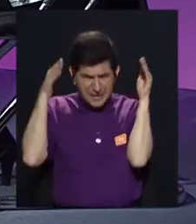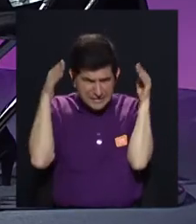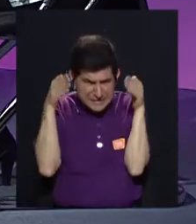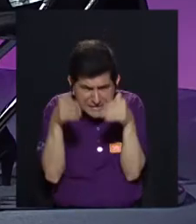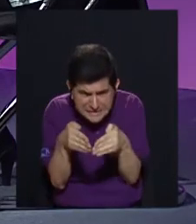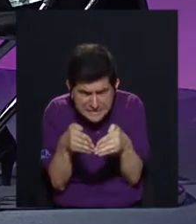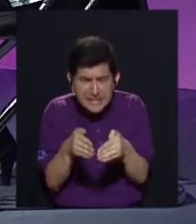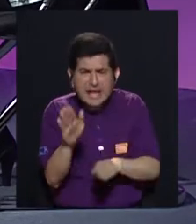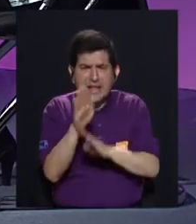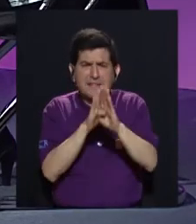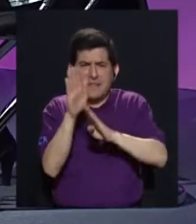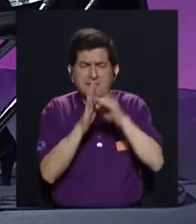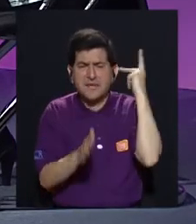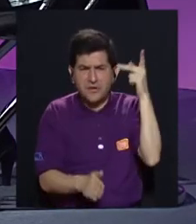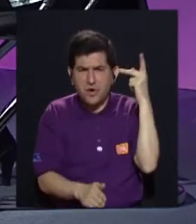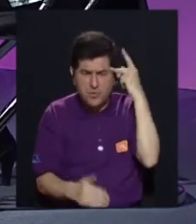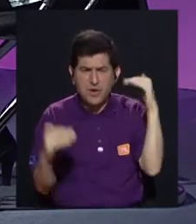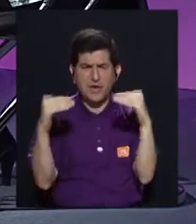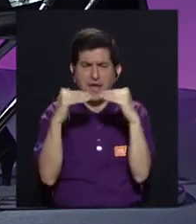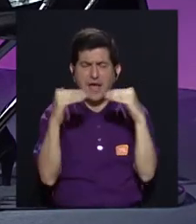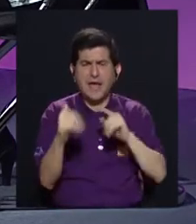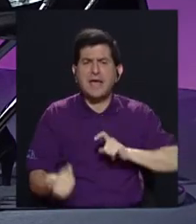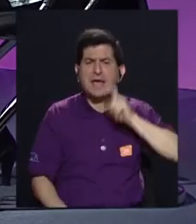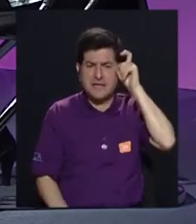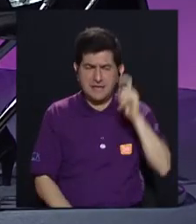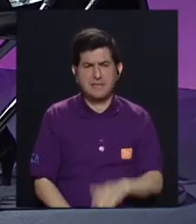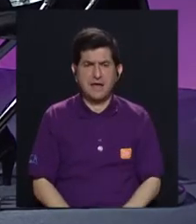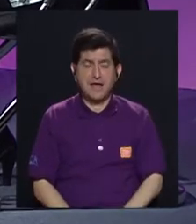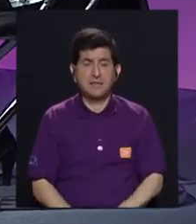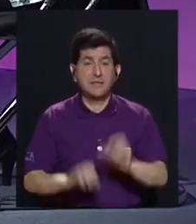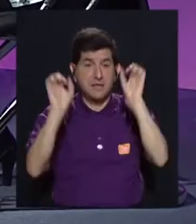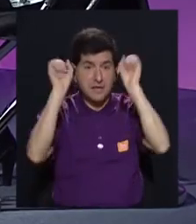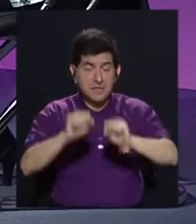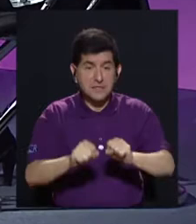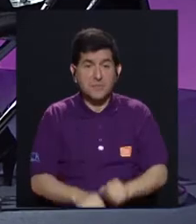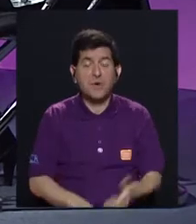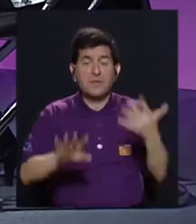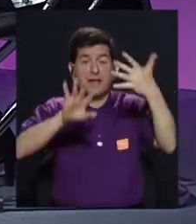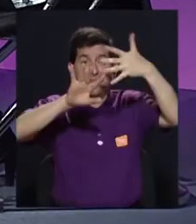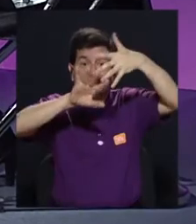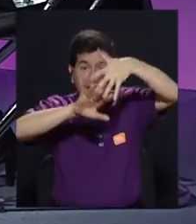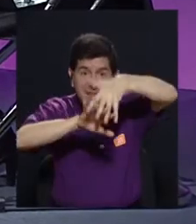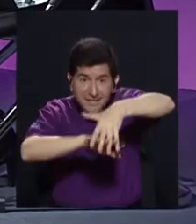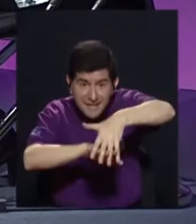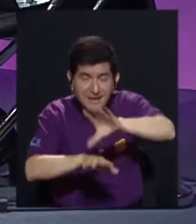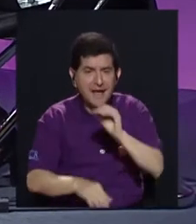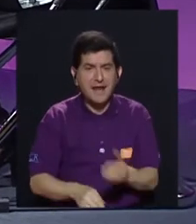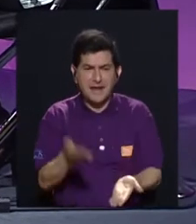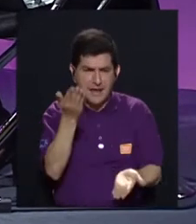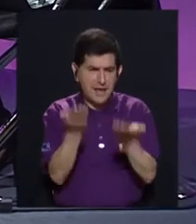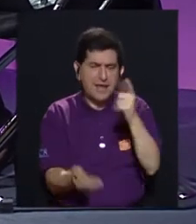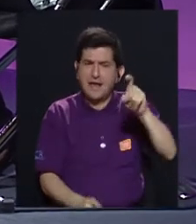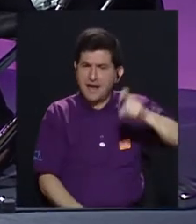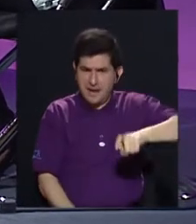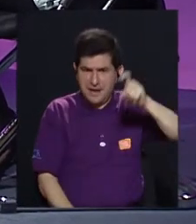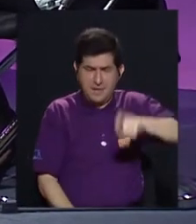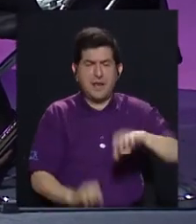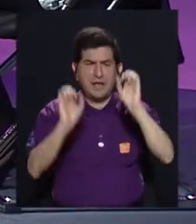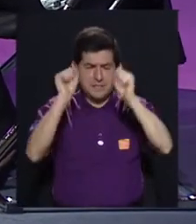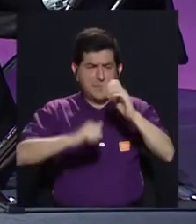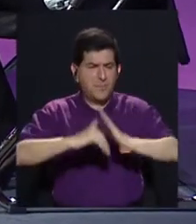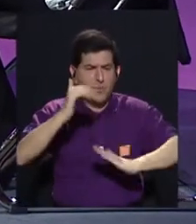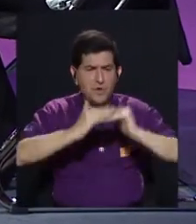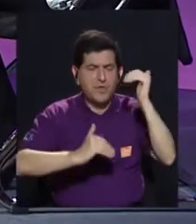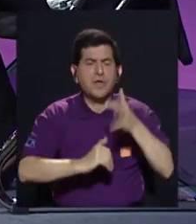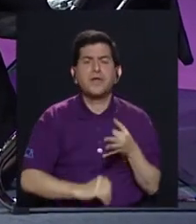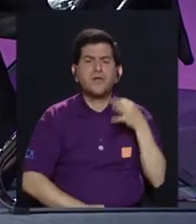en el desarrollo de políticas de equidad de género de tal manera que se logre la integralidad y el balance necesario para construir